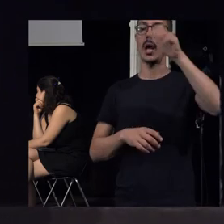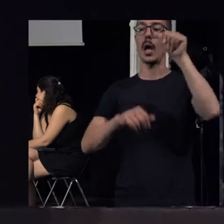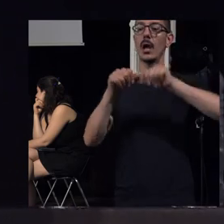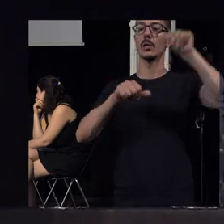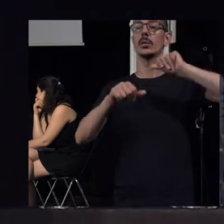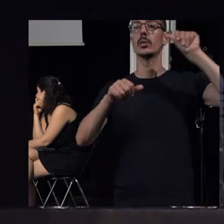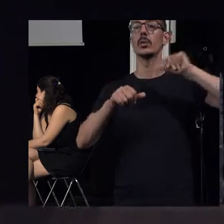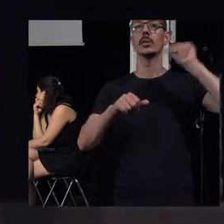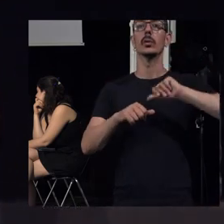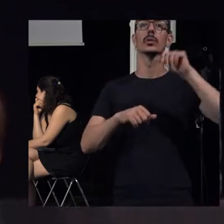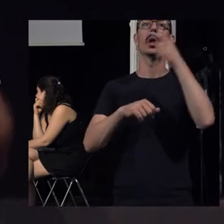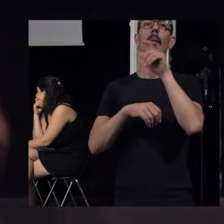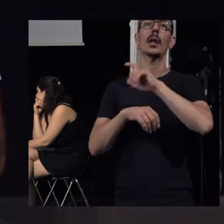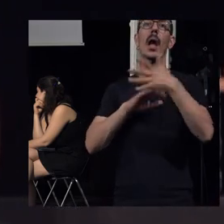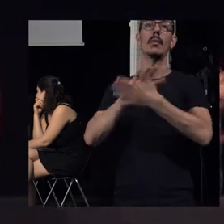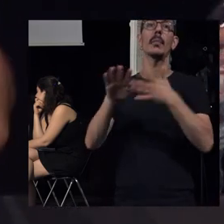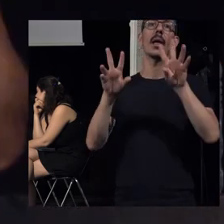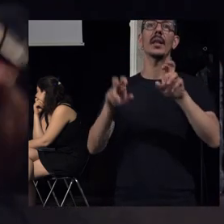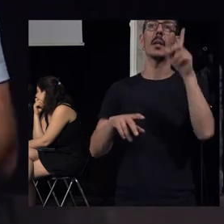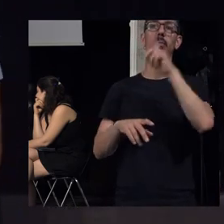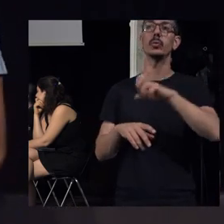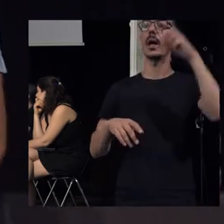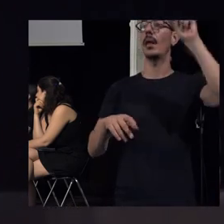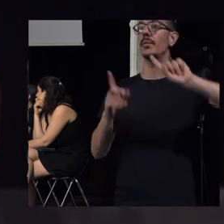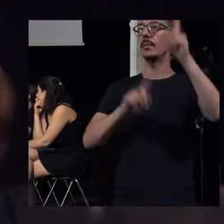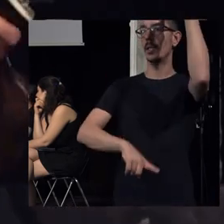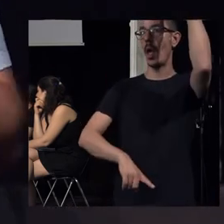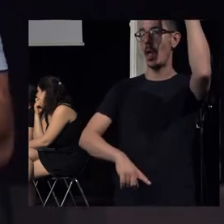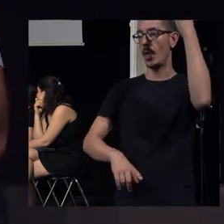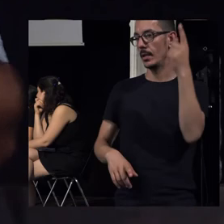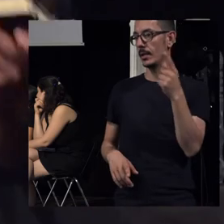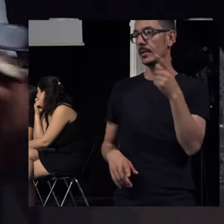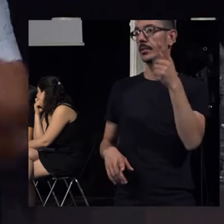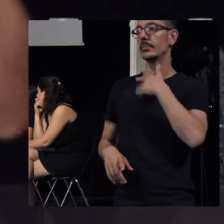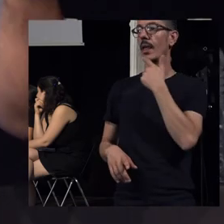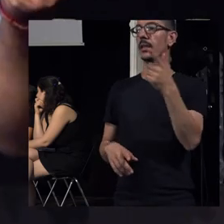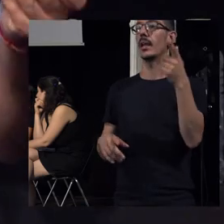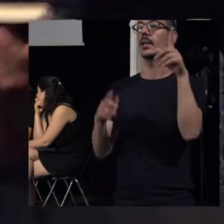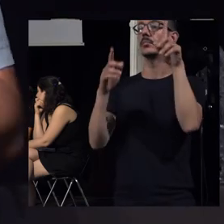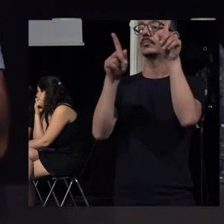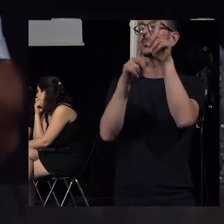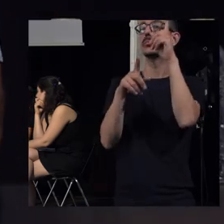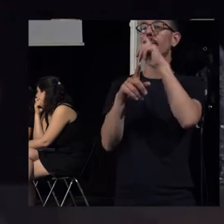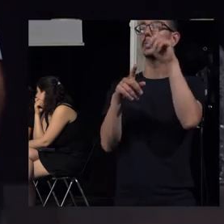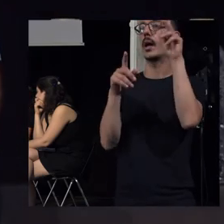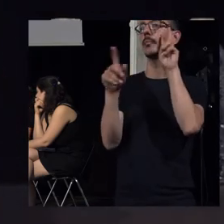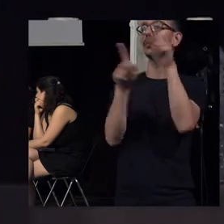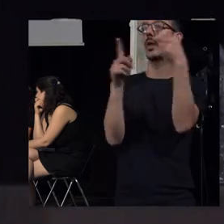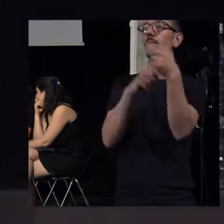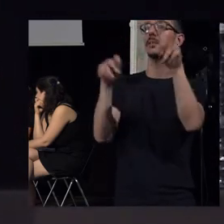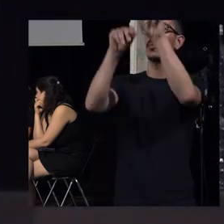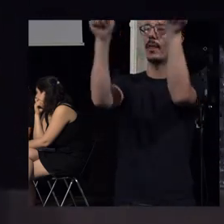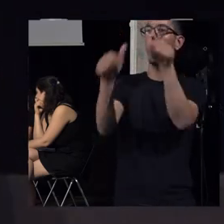alguien hablaba de la puta divina, ¿no? De esta visión arquetípica de la puta que no